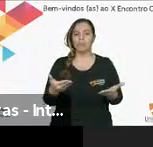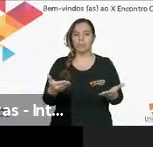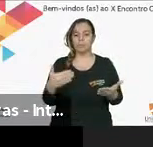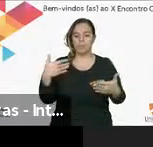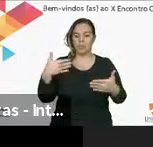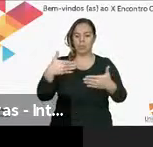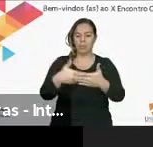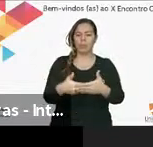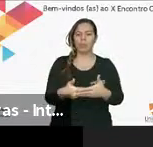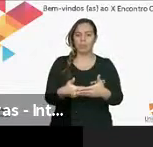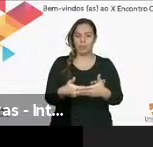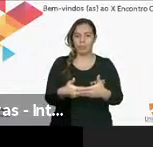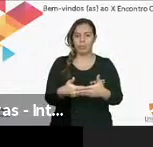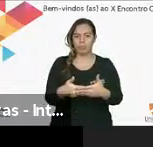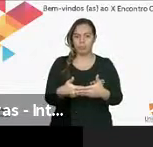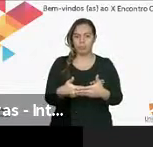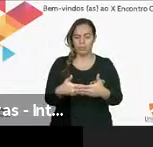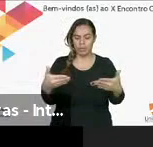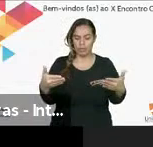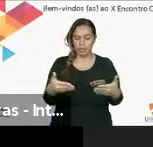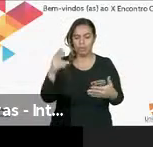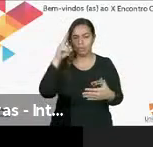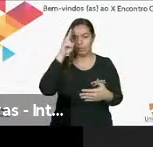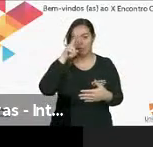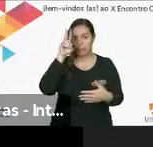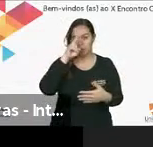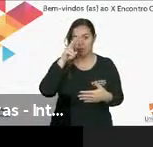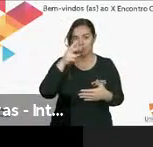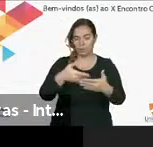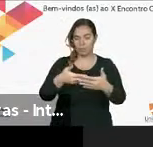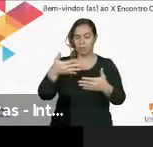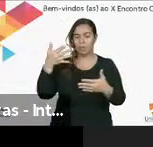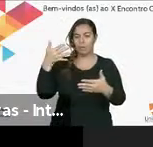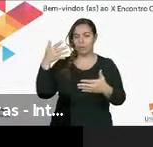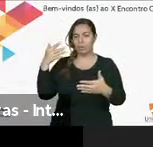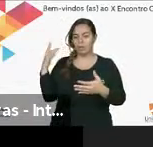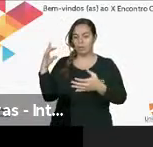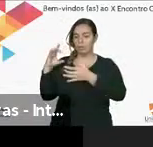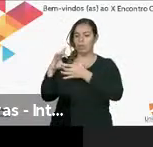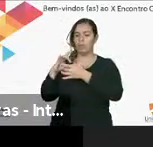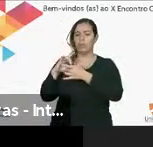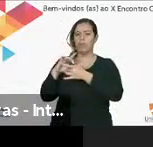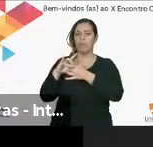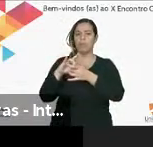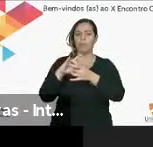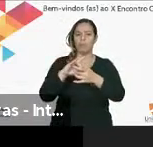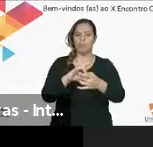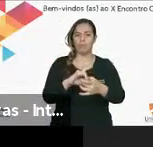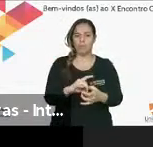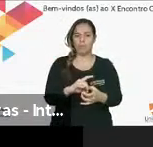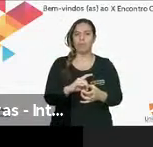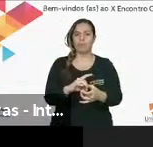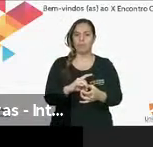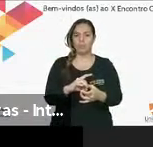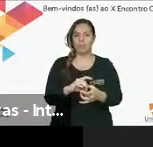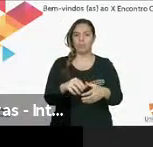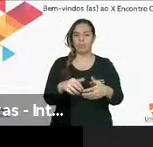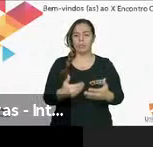llegó aquí en una historia donde esta correspondencia nunca se ha roto. Porque en el momento en que se